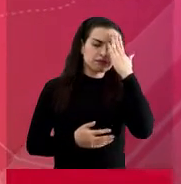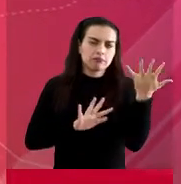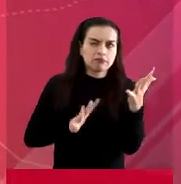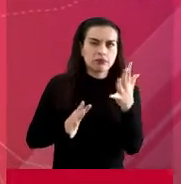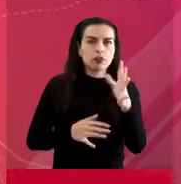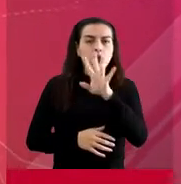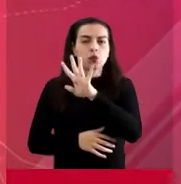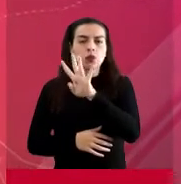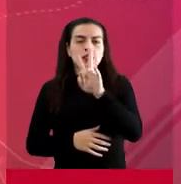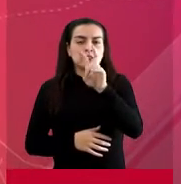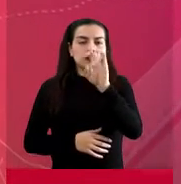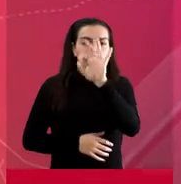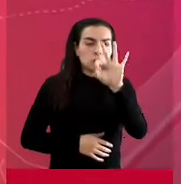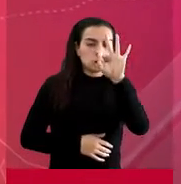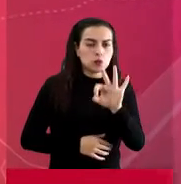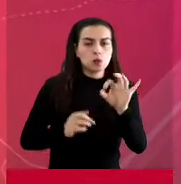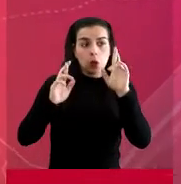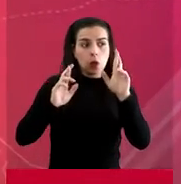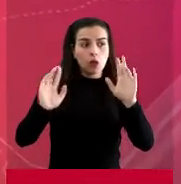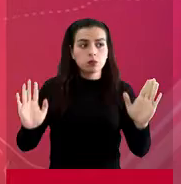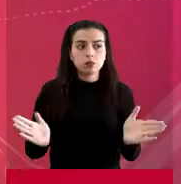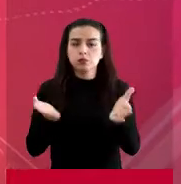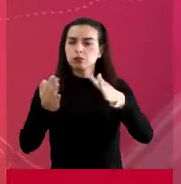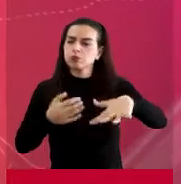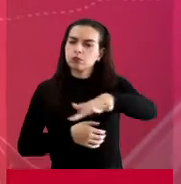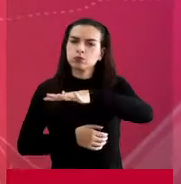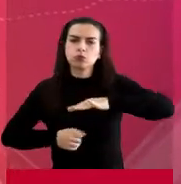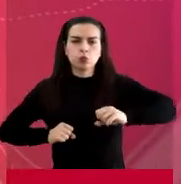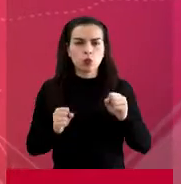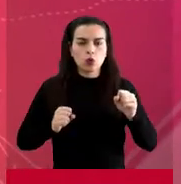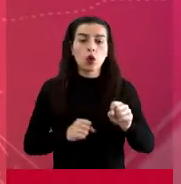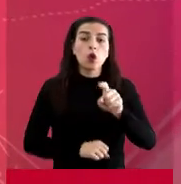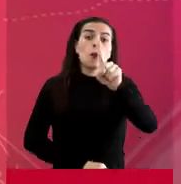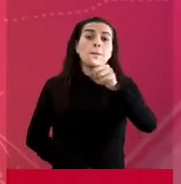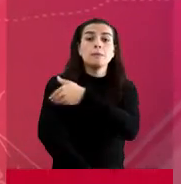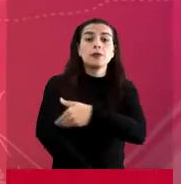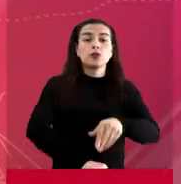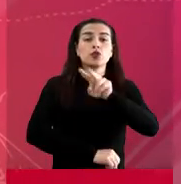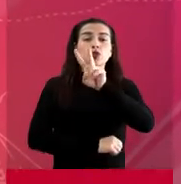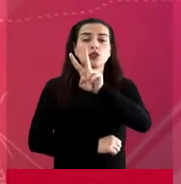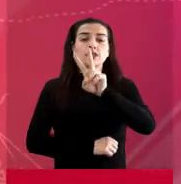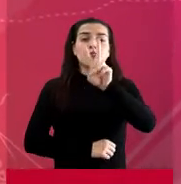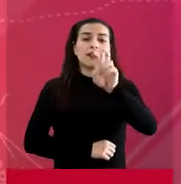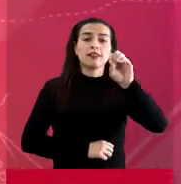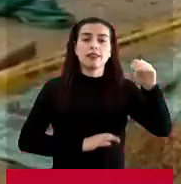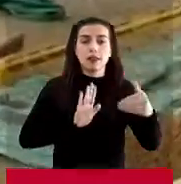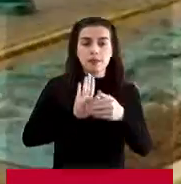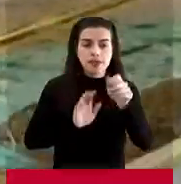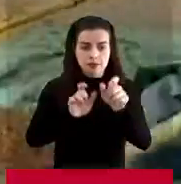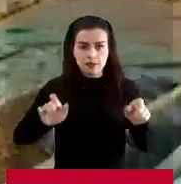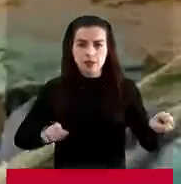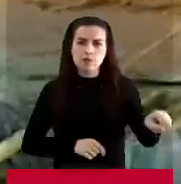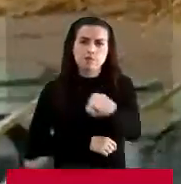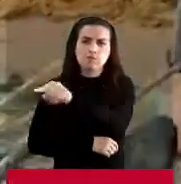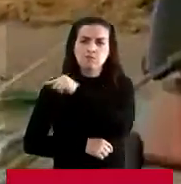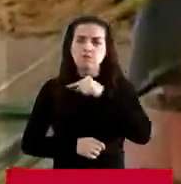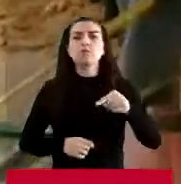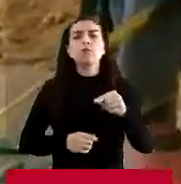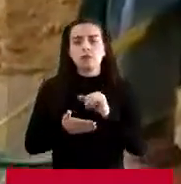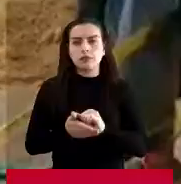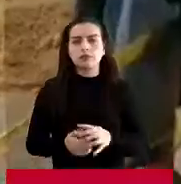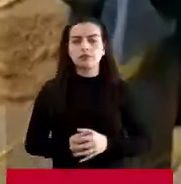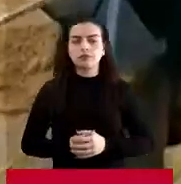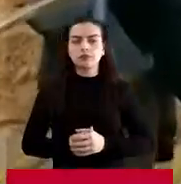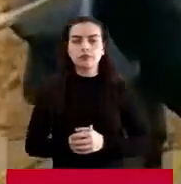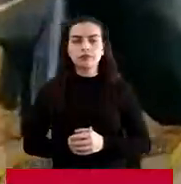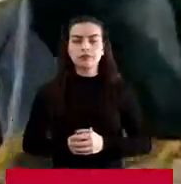de los clientes de la ciudad de Bogotá. Son más de 1.270.000 clientes los que están ahí en estas localidades. En estos trabajos se intervendrán